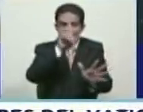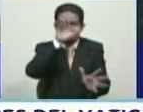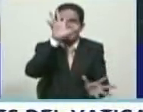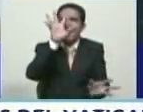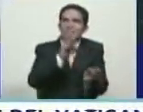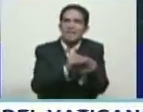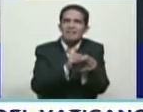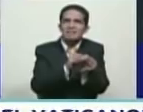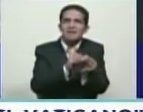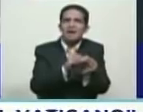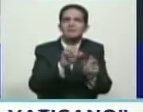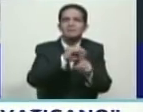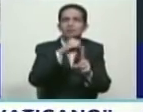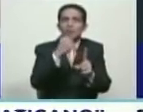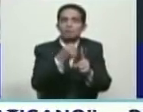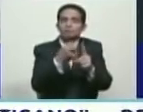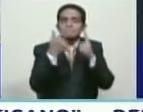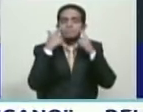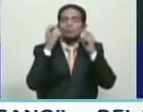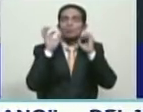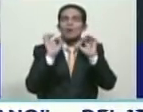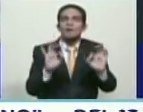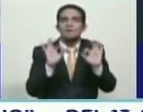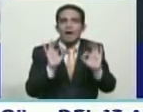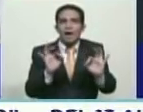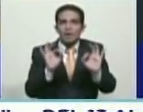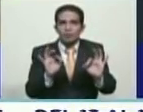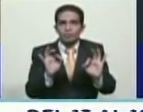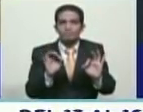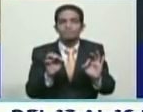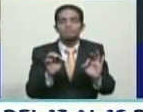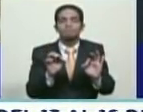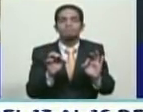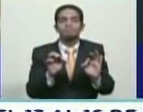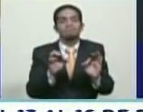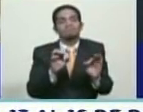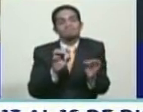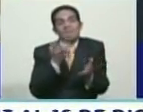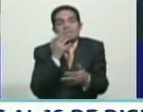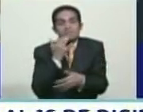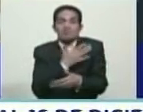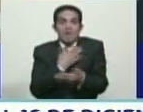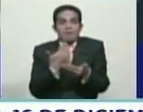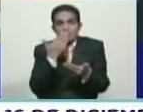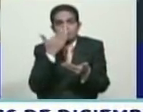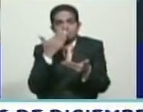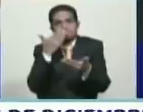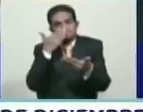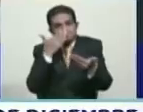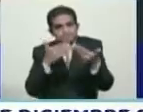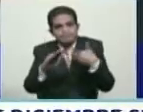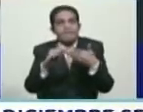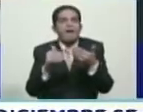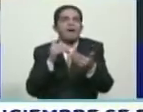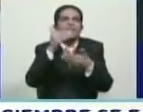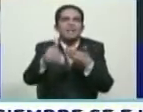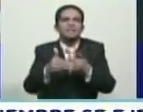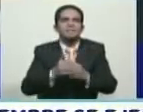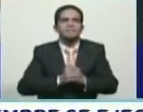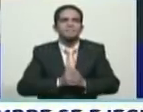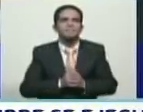esta situación con mucho cuidado si esperamos continuar hacia adelante. In terms